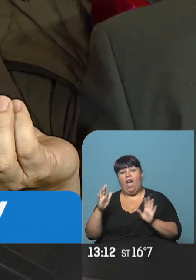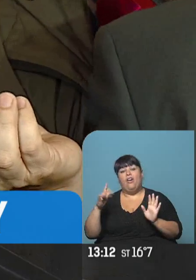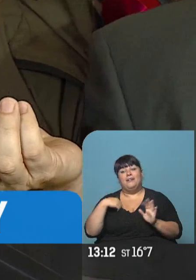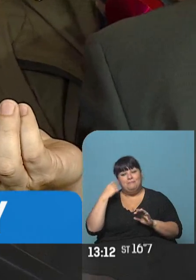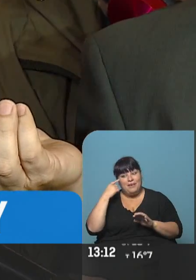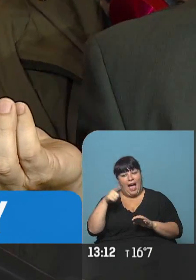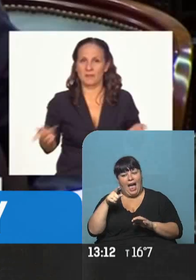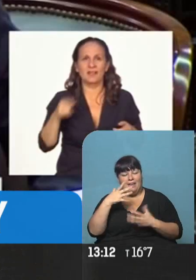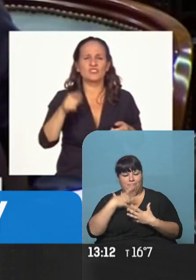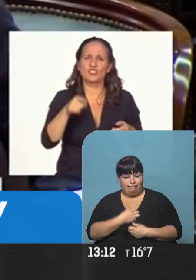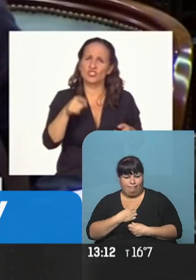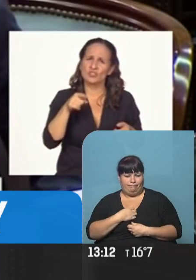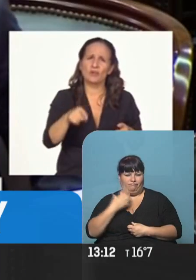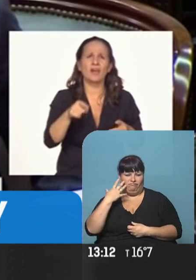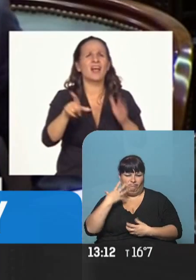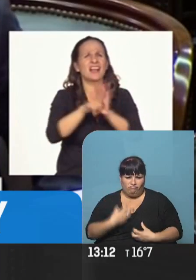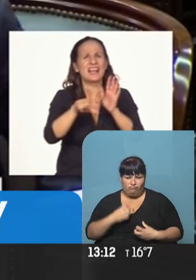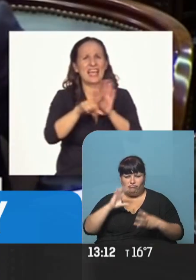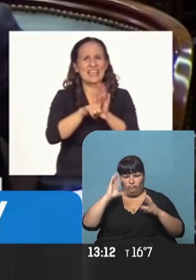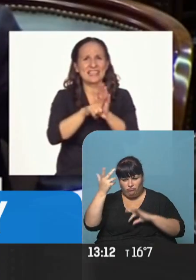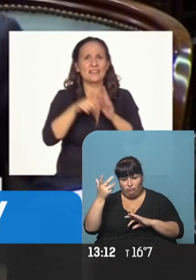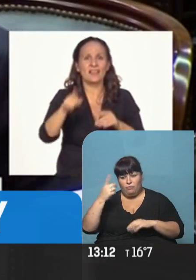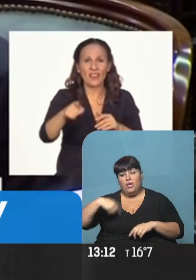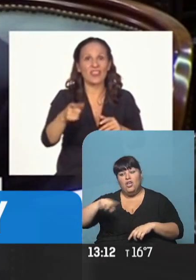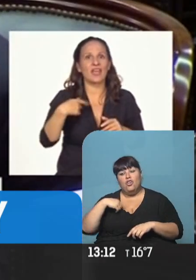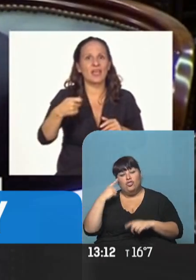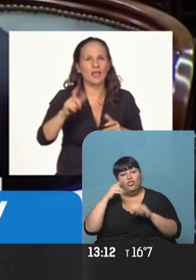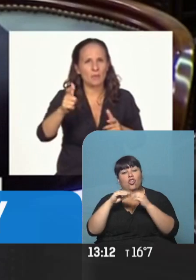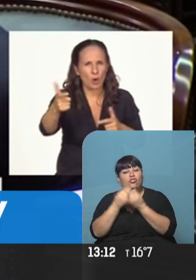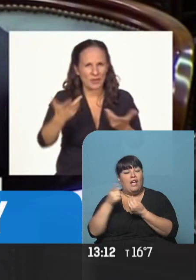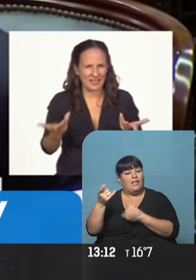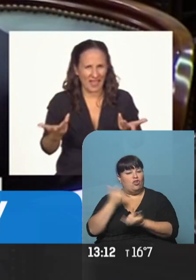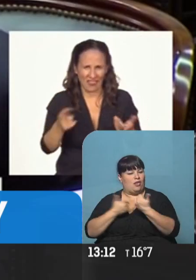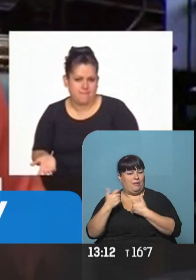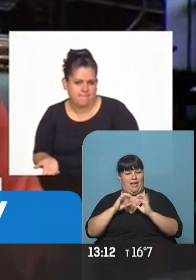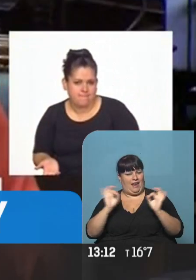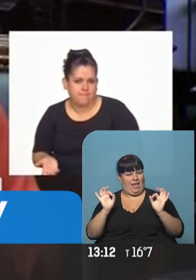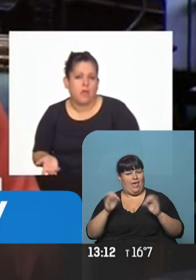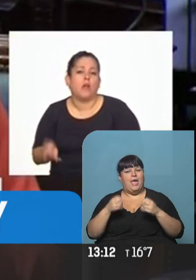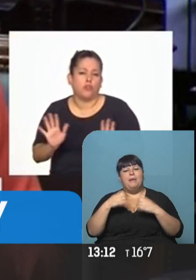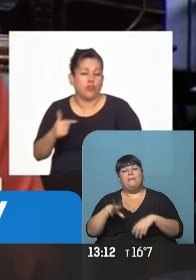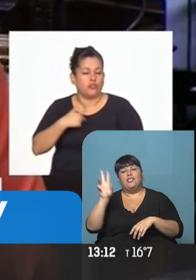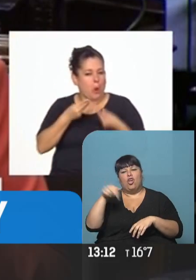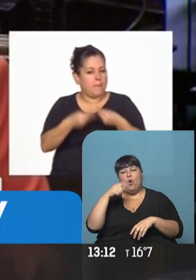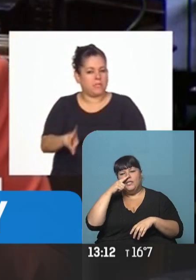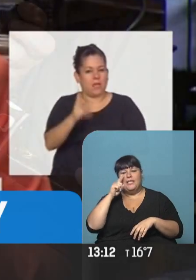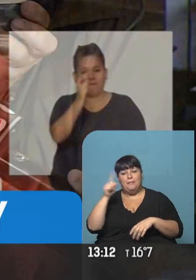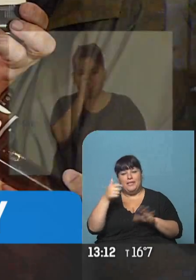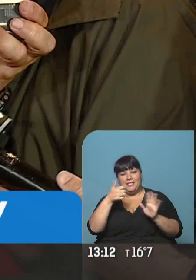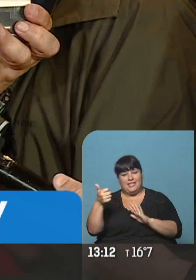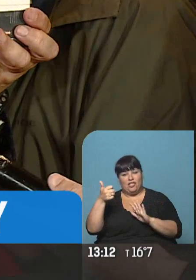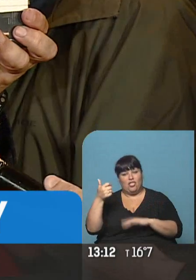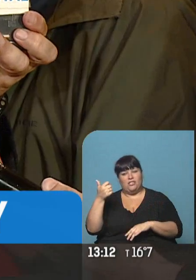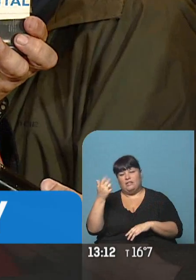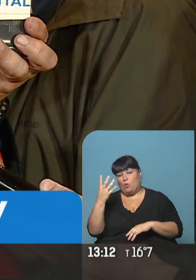ahí la angustia, la decepción, la bronca. Cuando los ponemos en número, ellos nos dan explicación. Empiezan cobrando